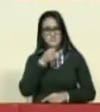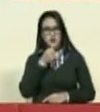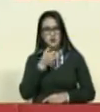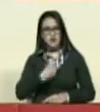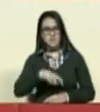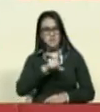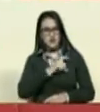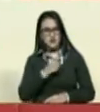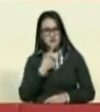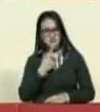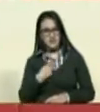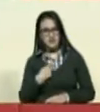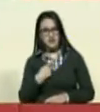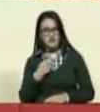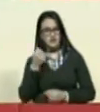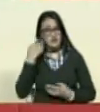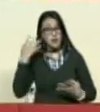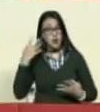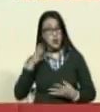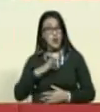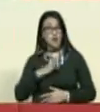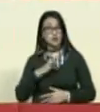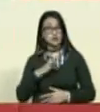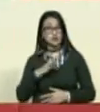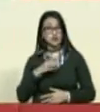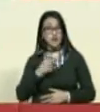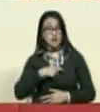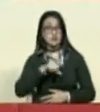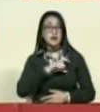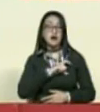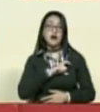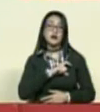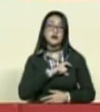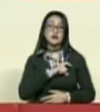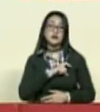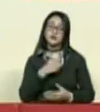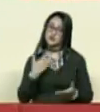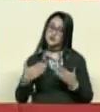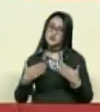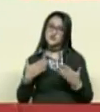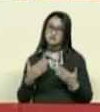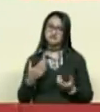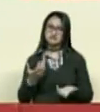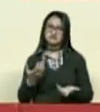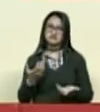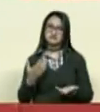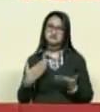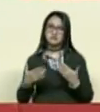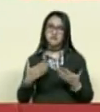español, muy famoso en España, Jordi Évole, simpático en el trato personal,